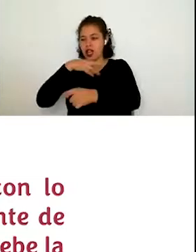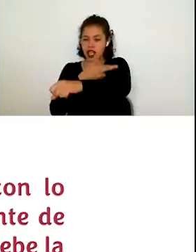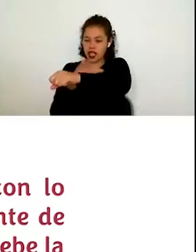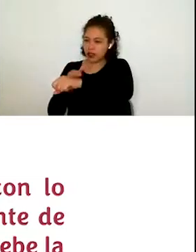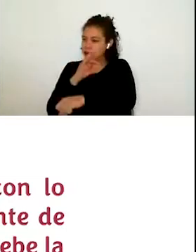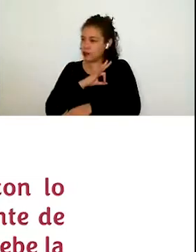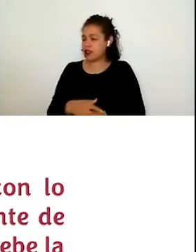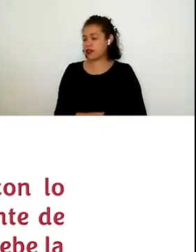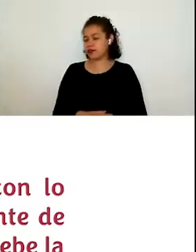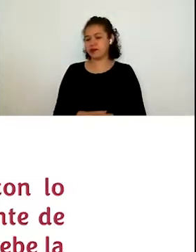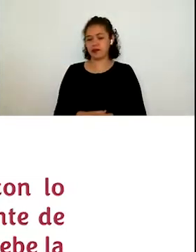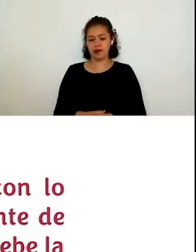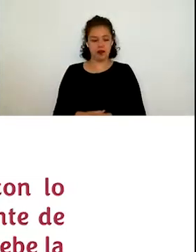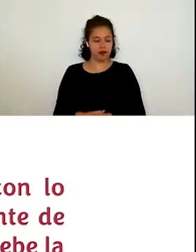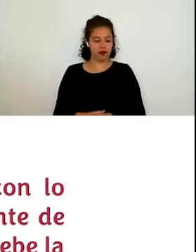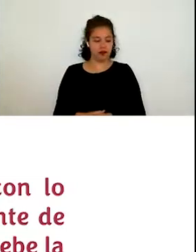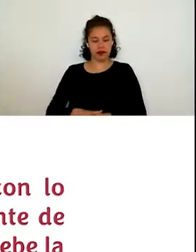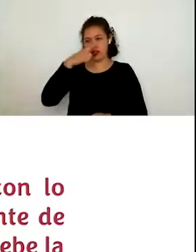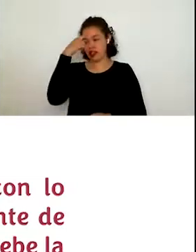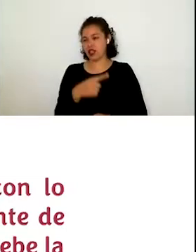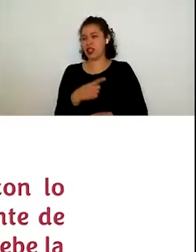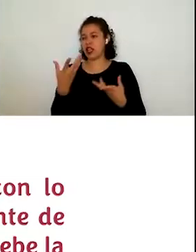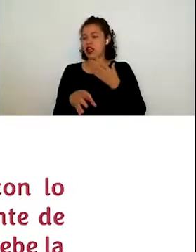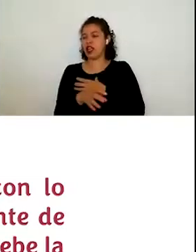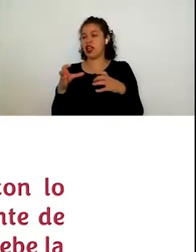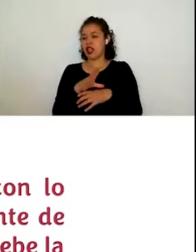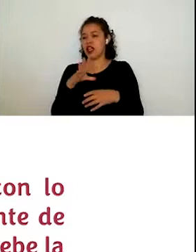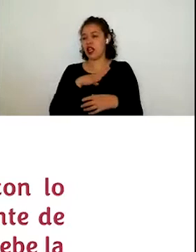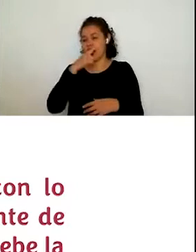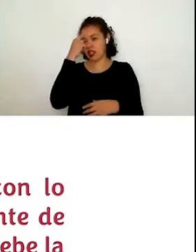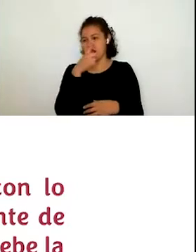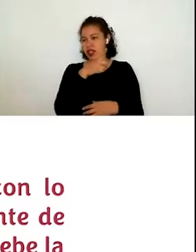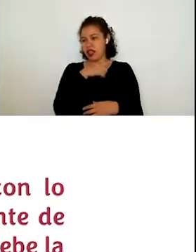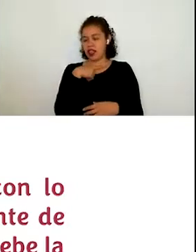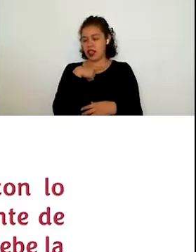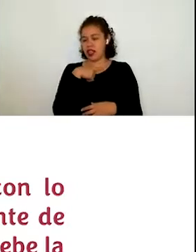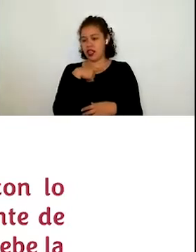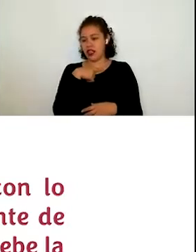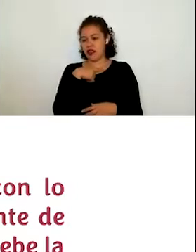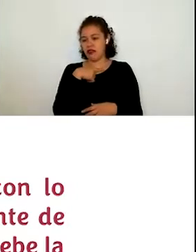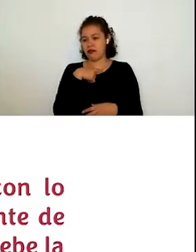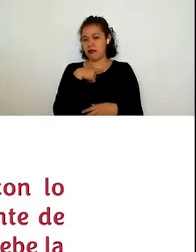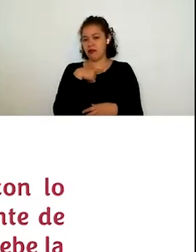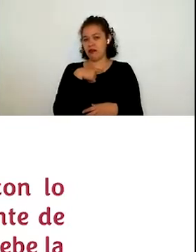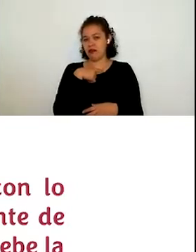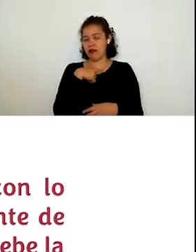En el caso de la desocupación de inmuebles, también lo tienen que hacer del conocimiento de la Junta.